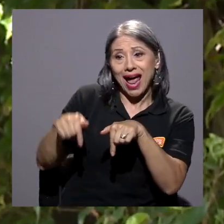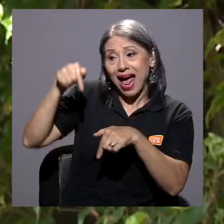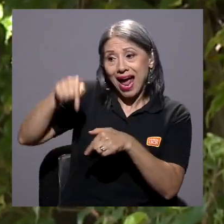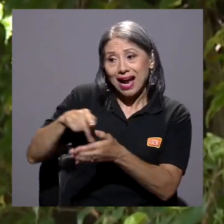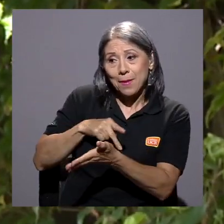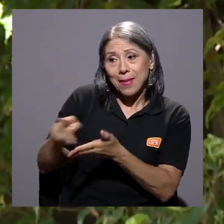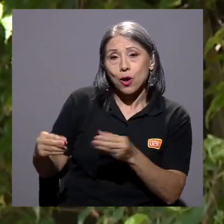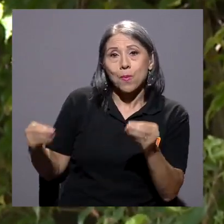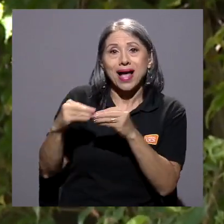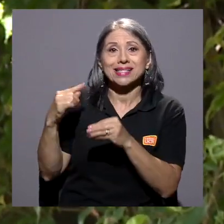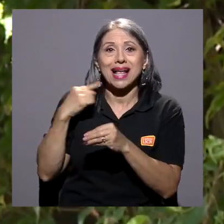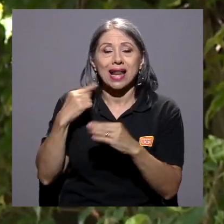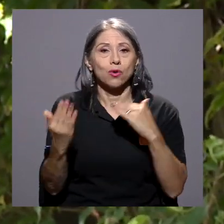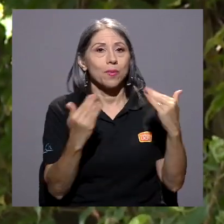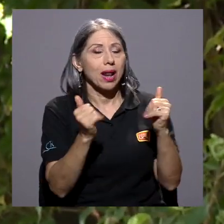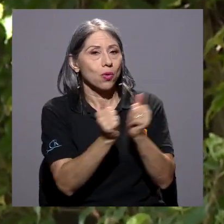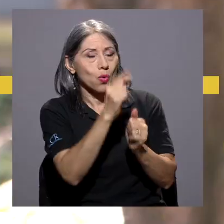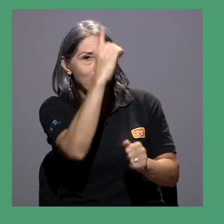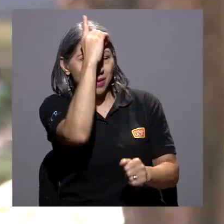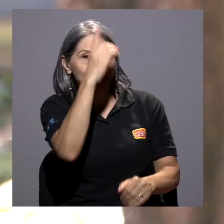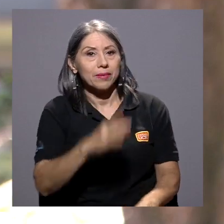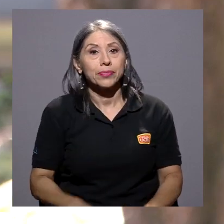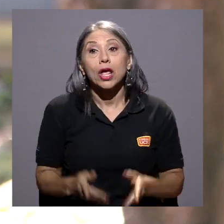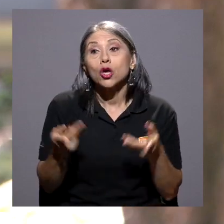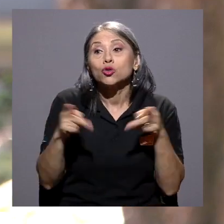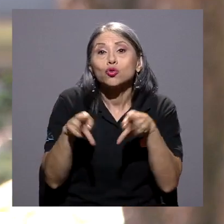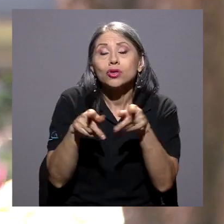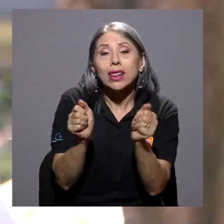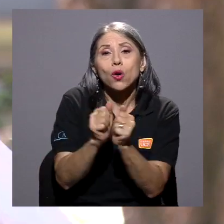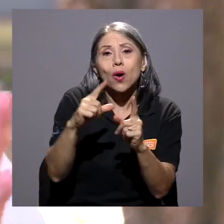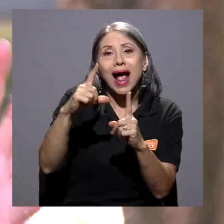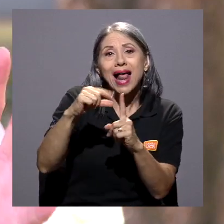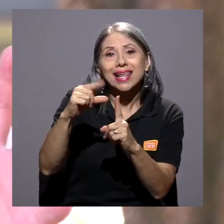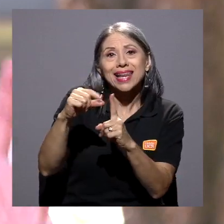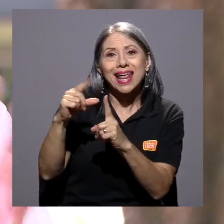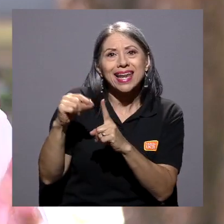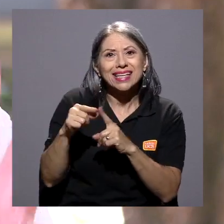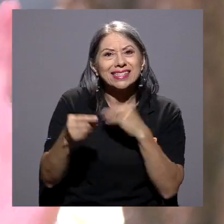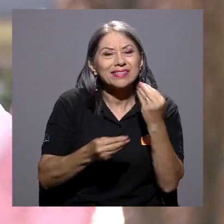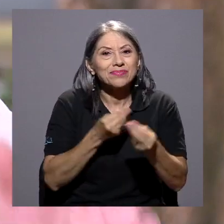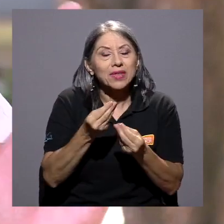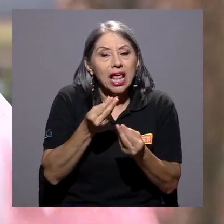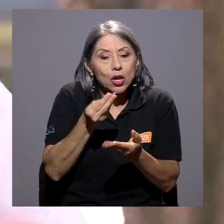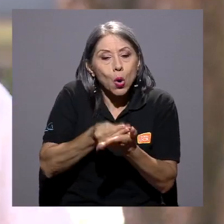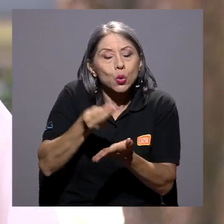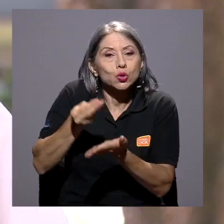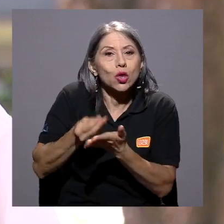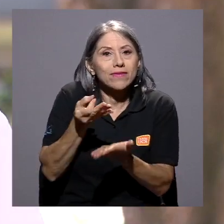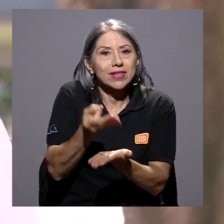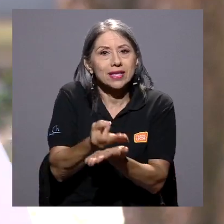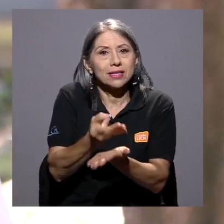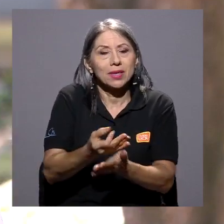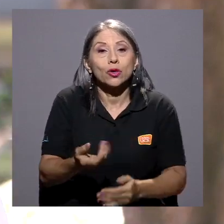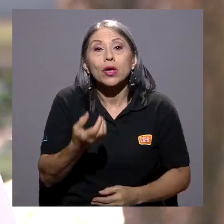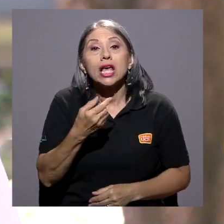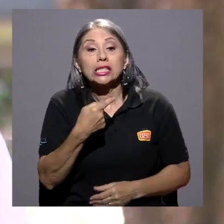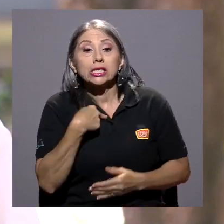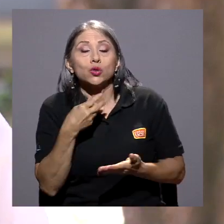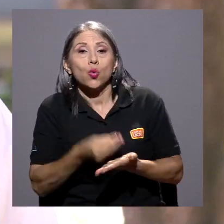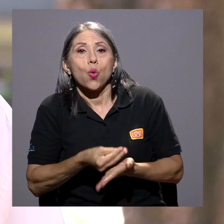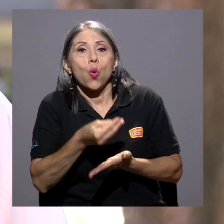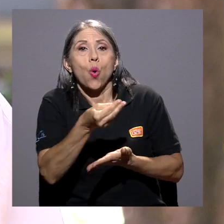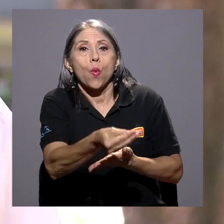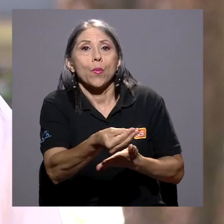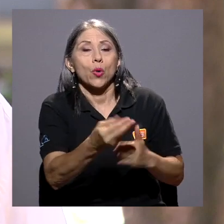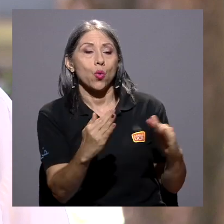acá más que en Alemania en este momento. Sucede con alquileres el tema relacionado al costo de financiamiento. Si yo compro